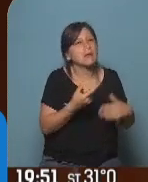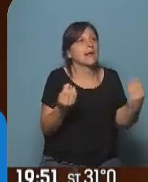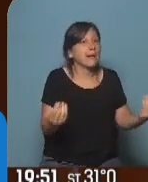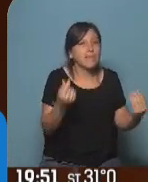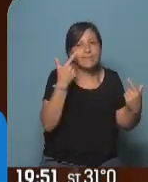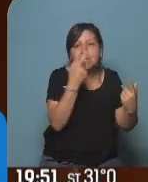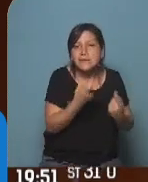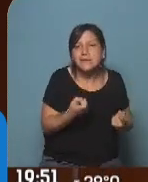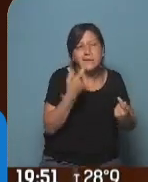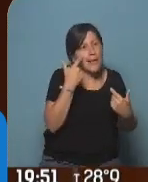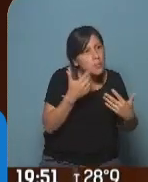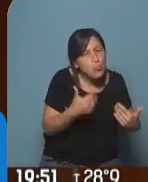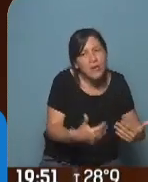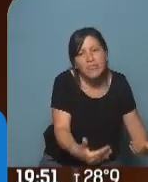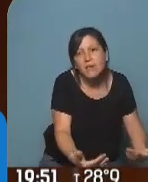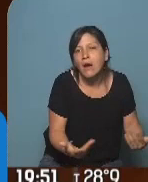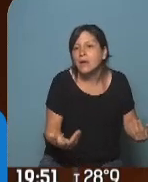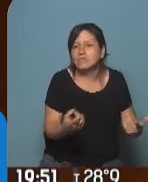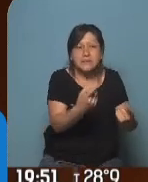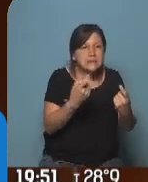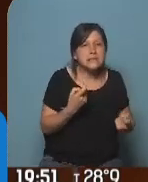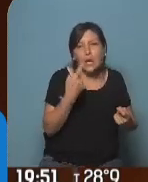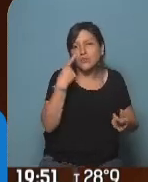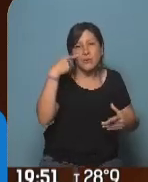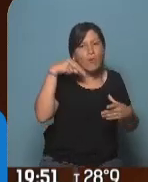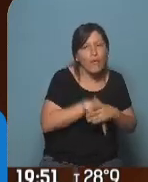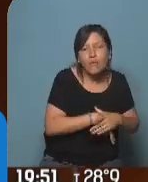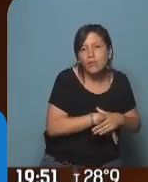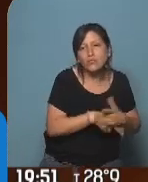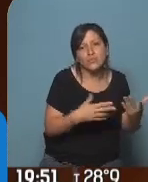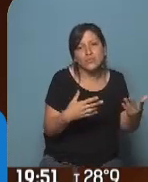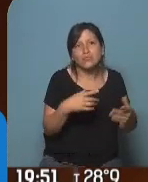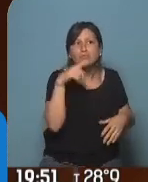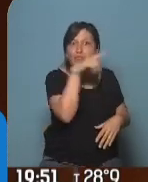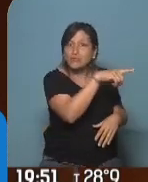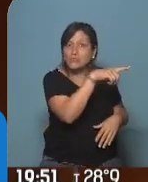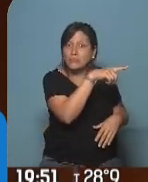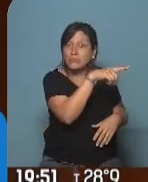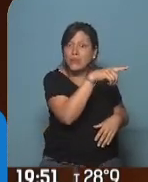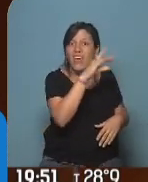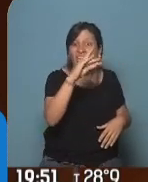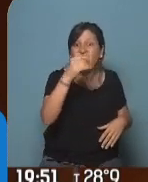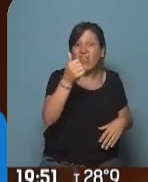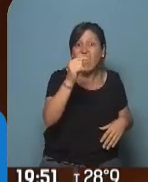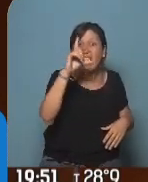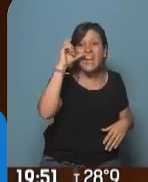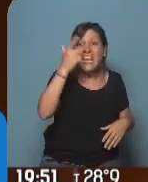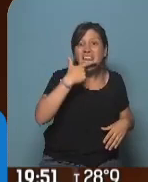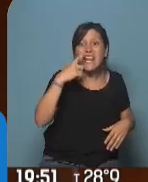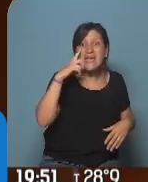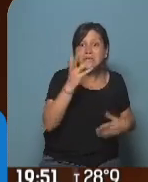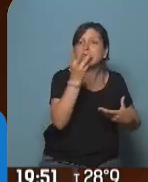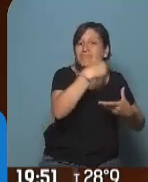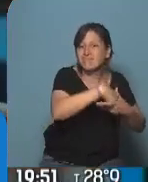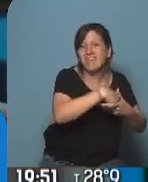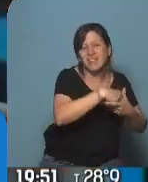meter los pies en el barro sin ensuciarse y la leche fue parte de esto esta información que nos llega no se accede